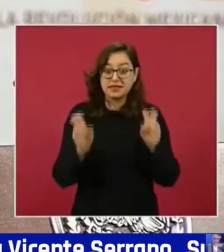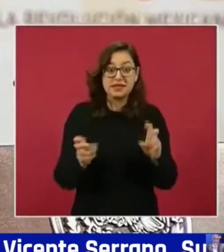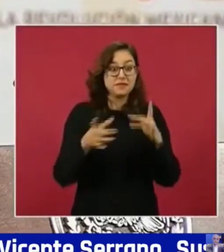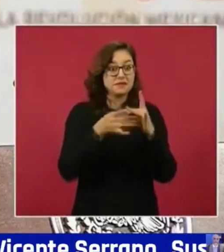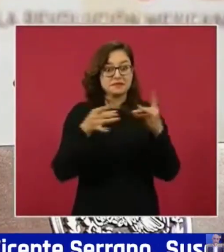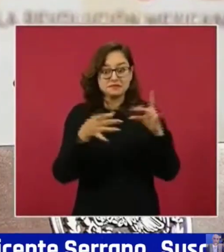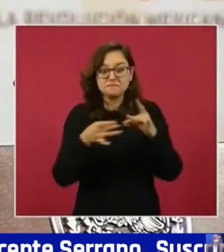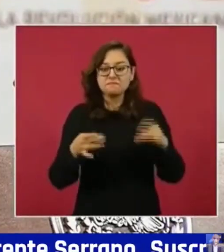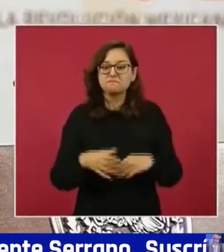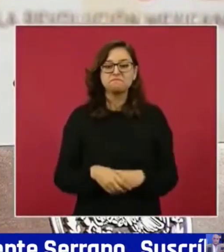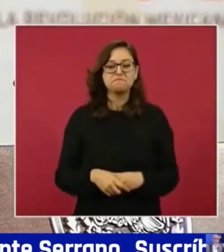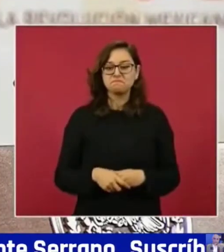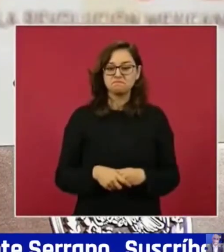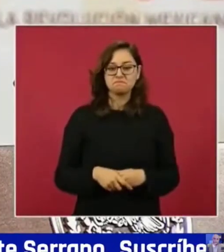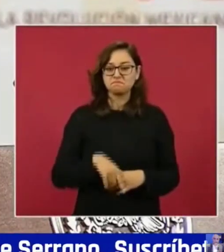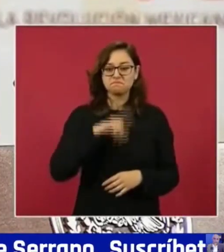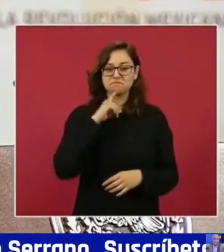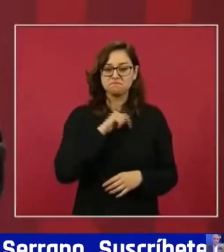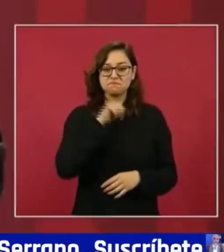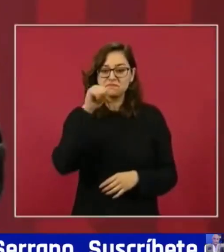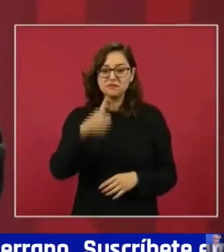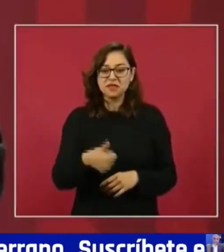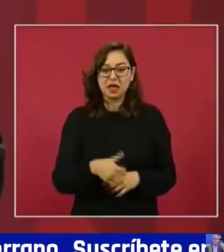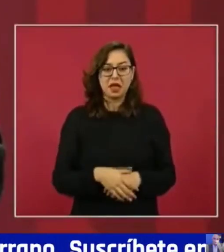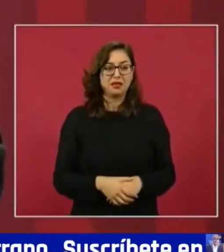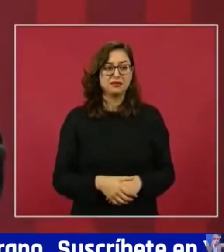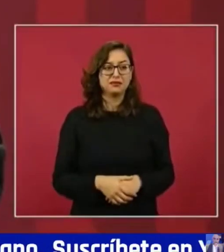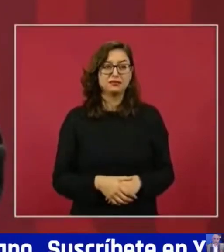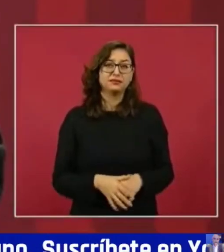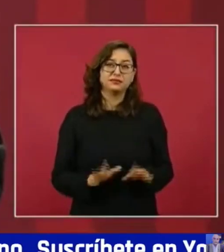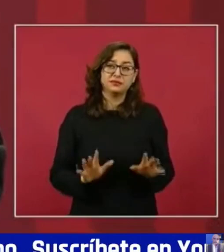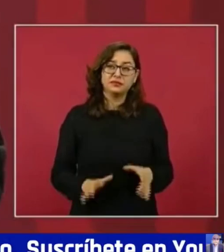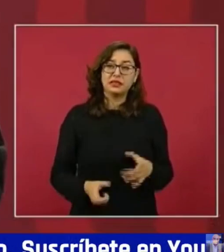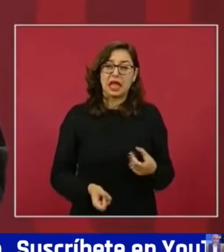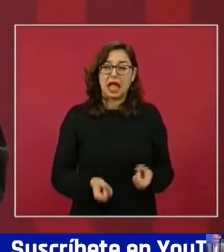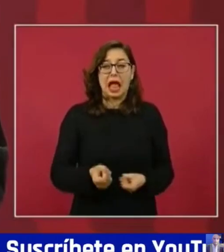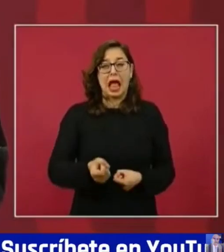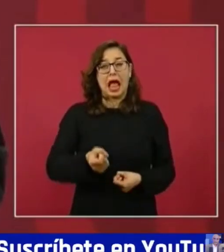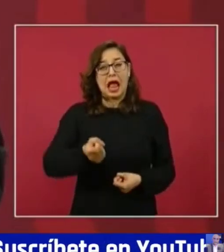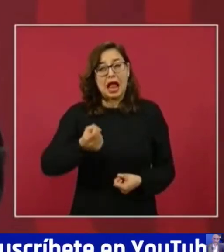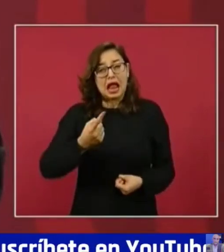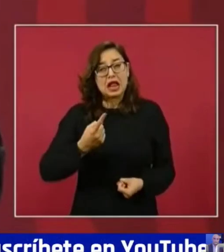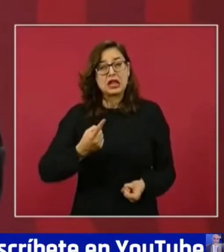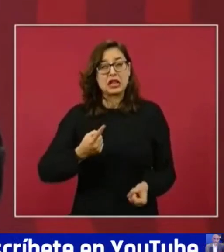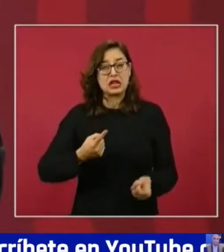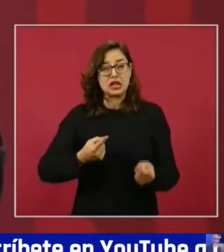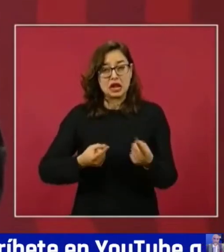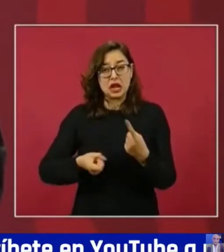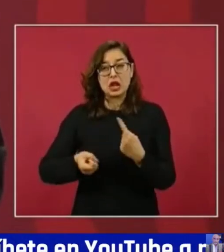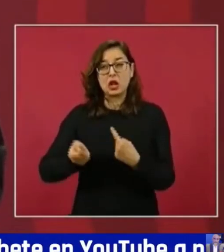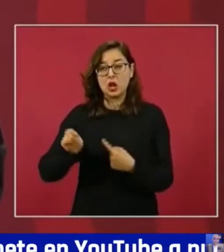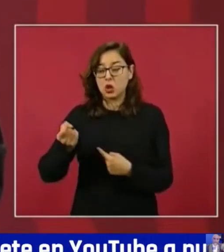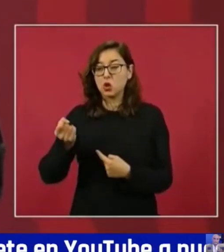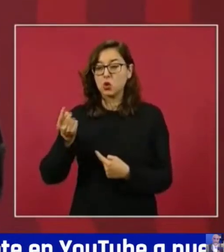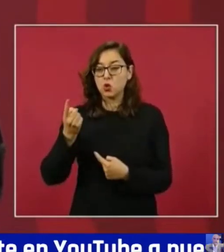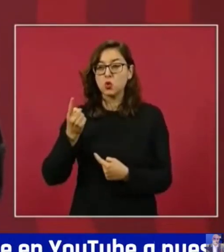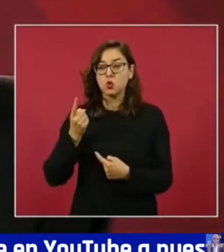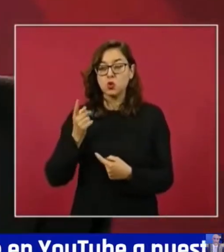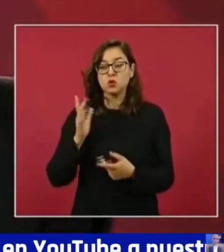algunos, ¿no? Donde veo que hay más análisis, más